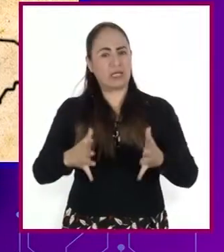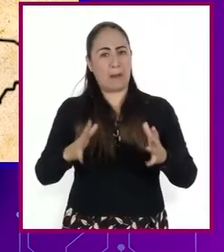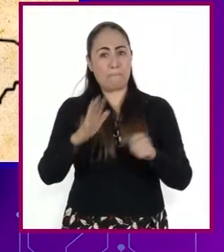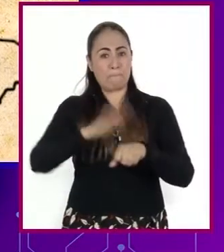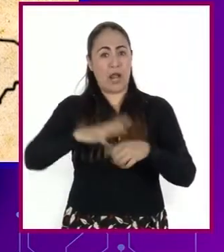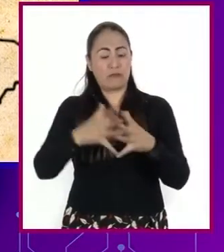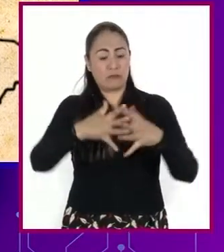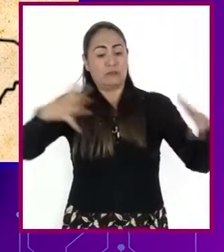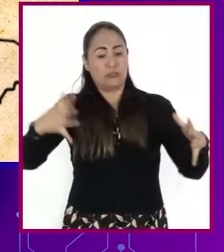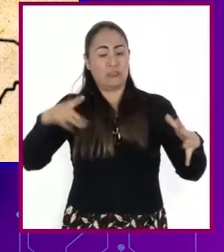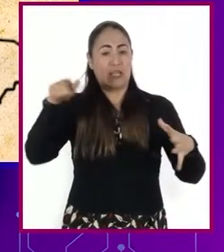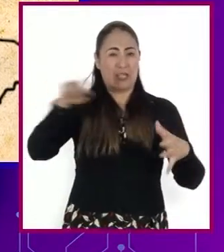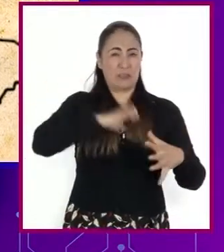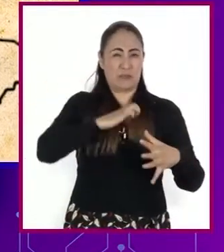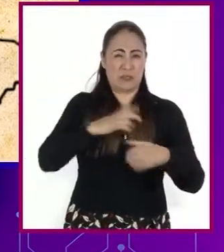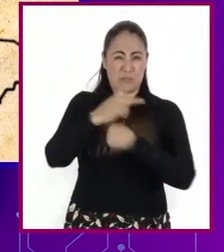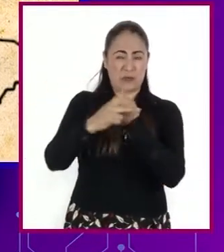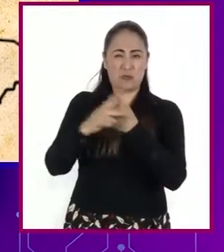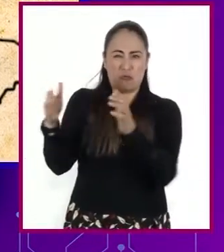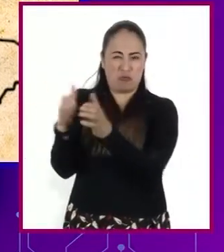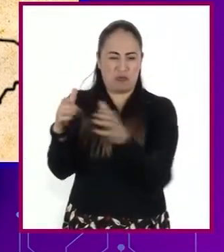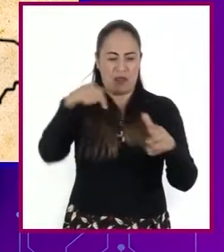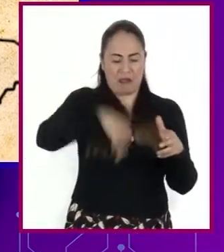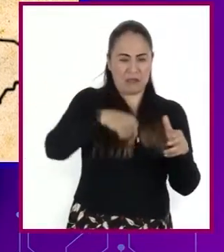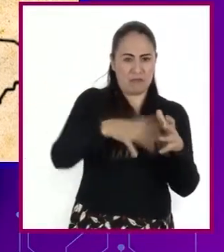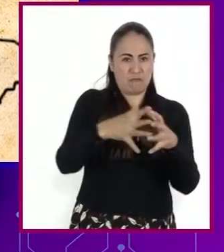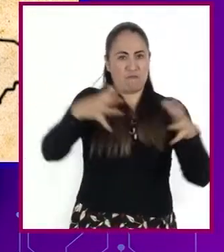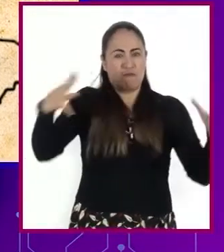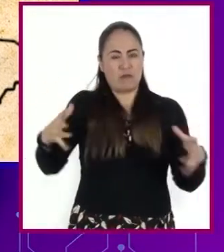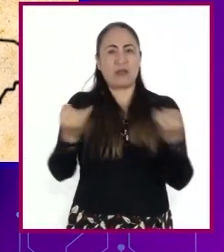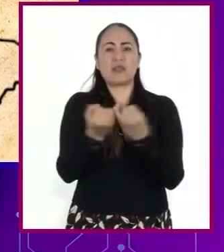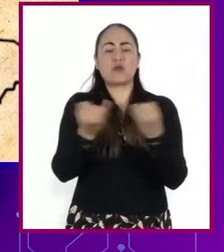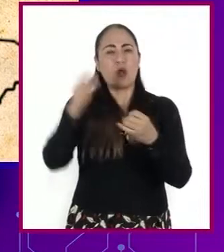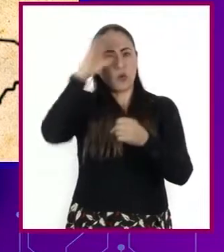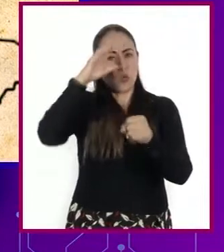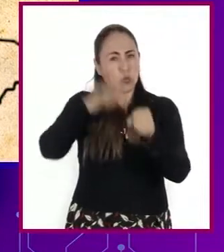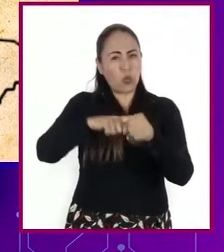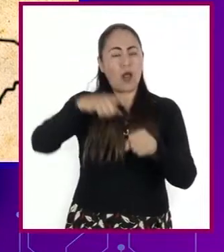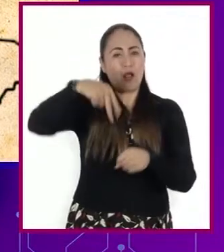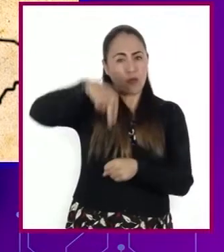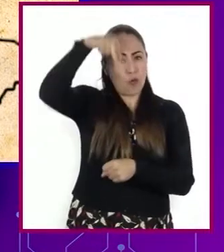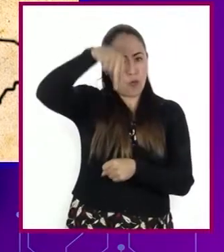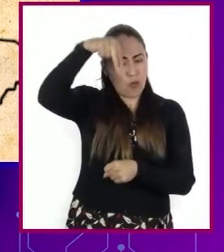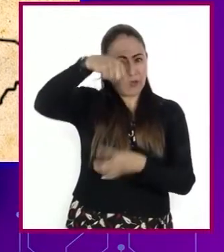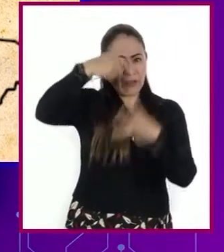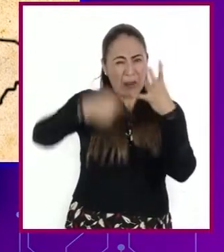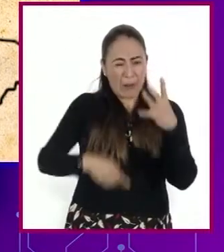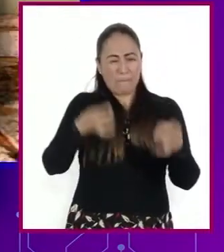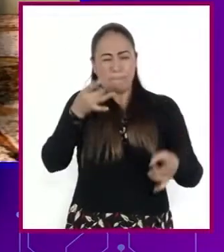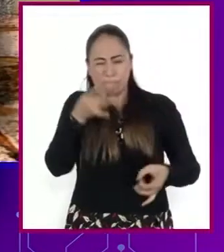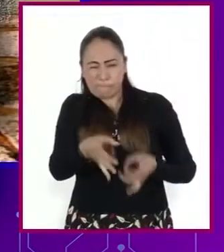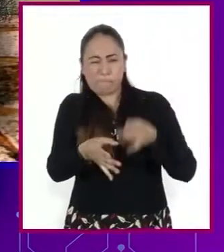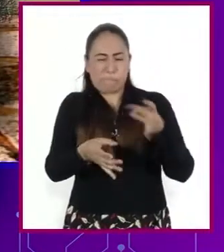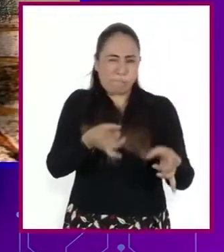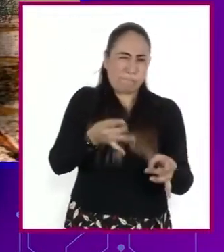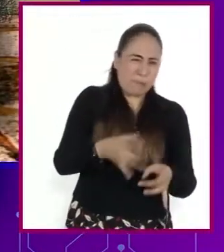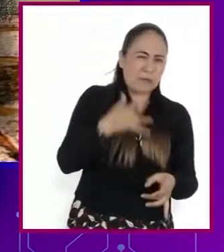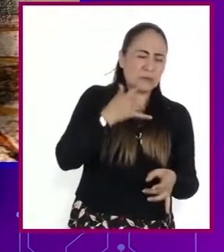y se intentó consolidar durante los siglos XVII, XVIII y las primeras décadas del siglo